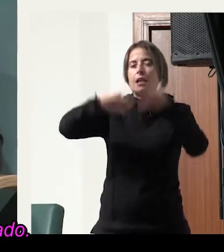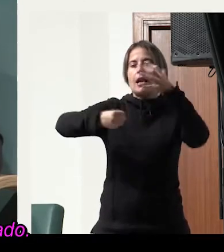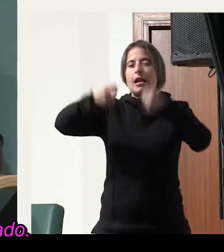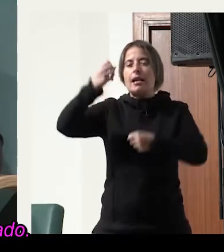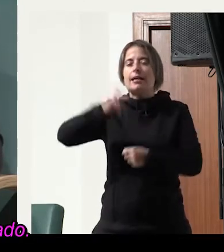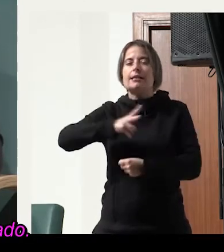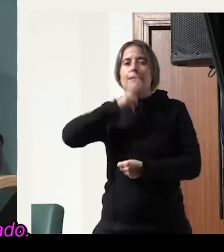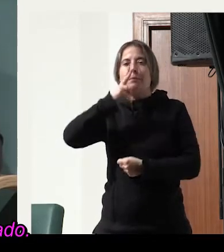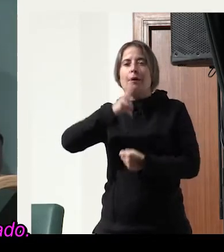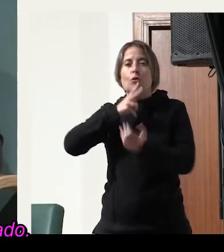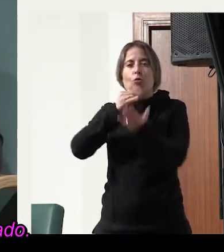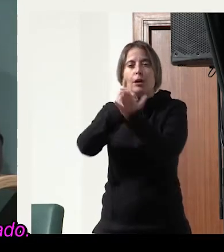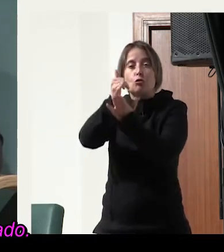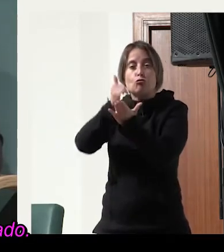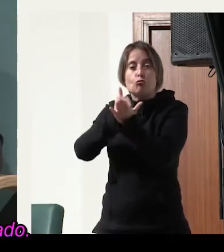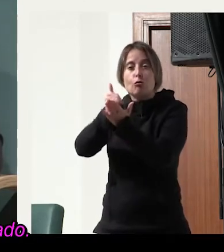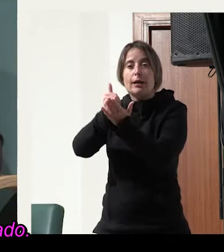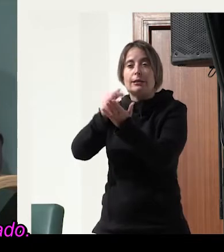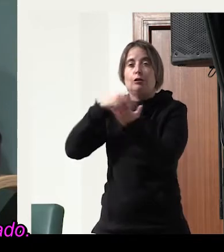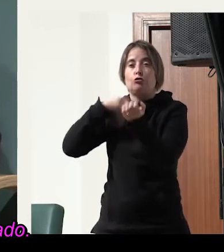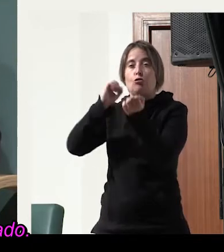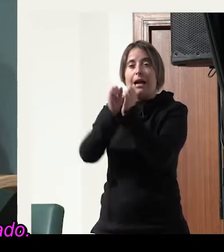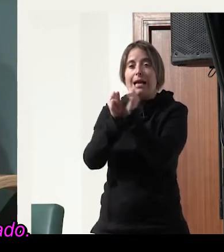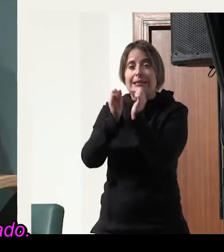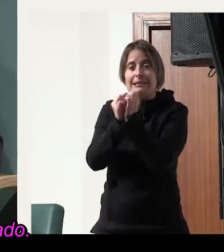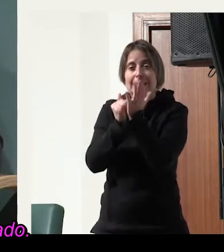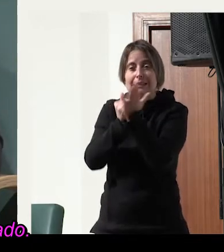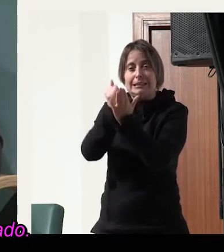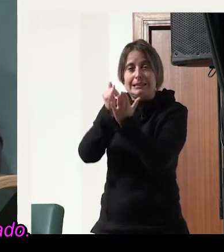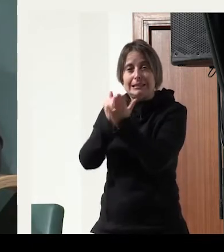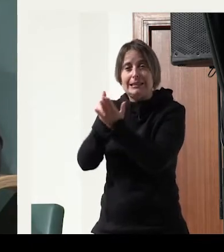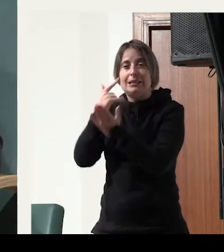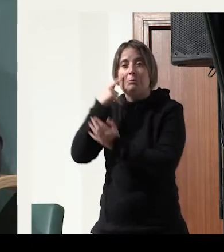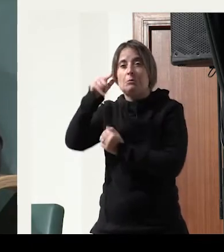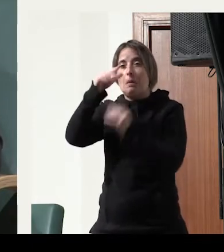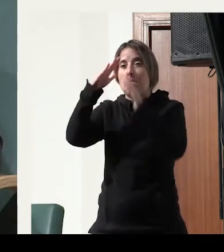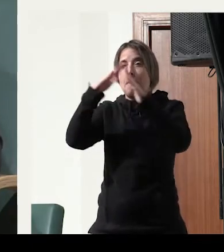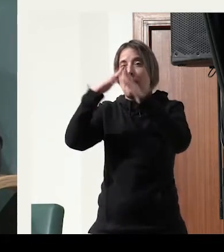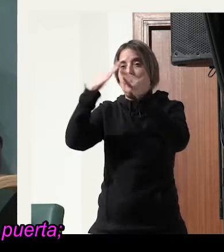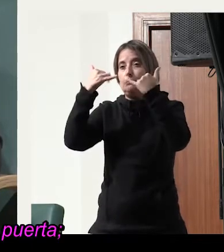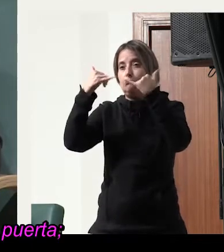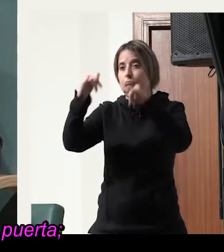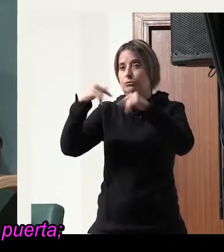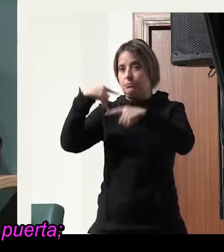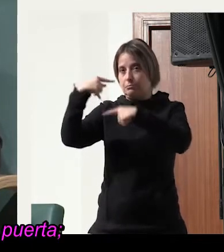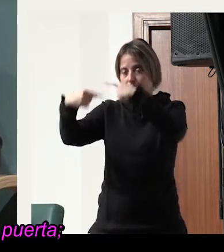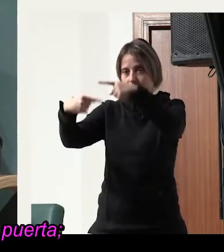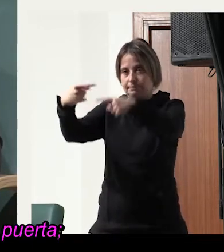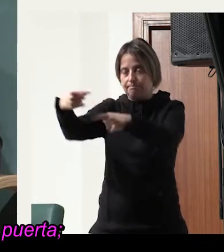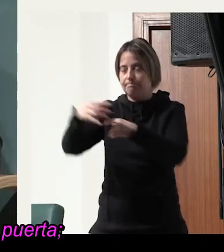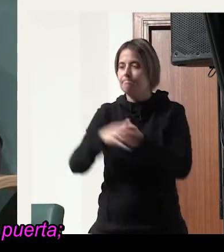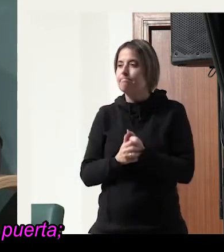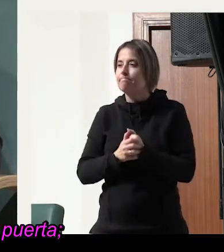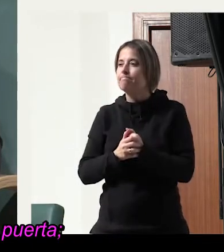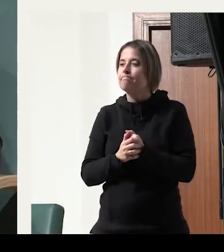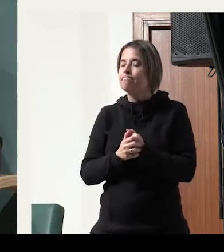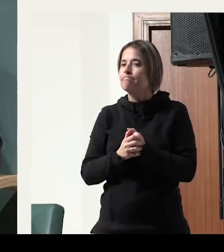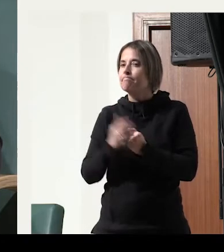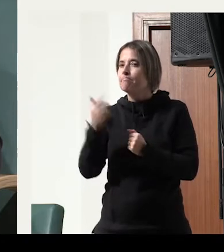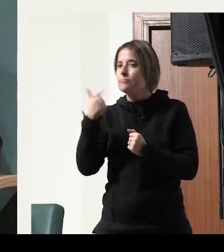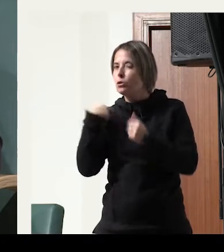de su caserío, que sus padres les habían dejado. Más de una vez estuve en aquella